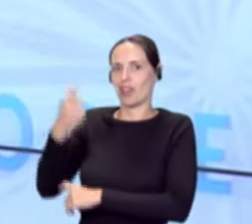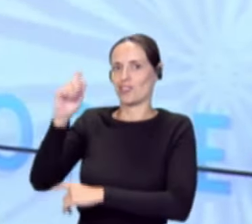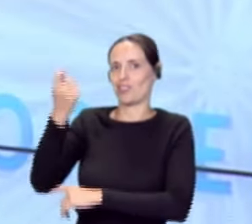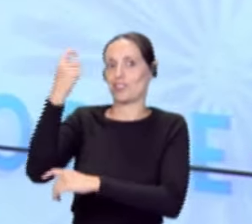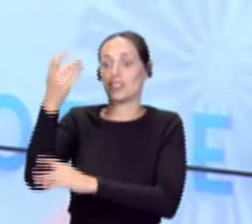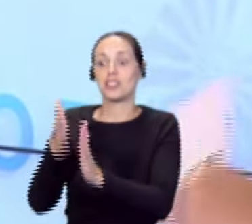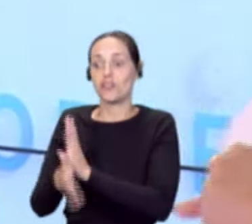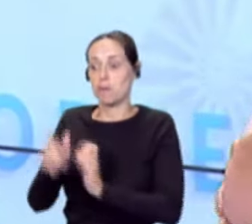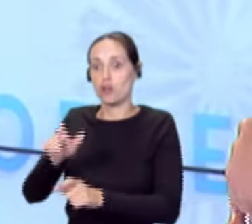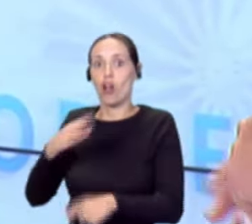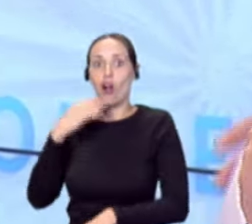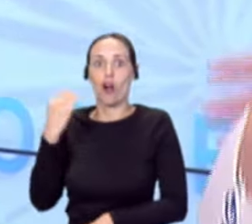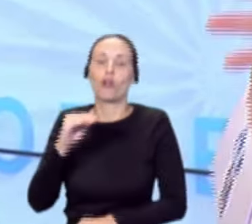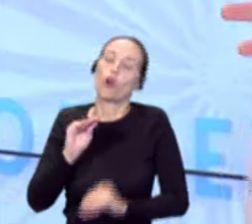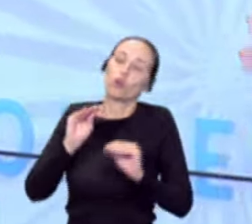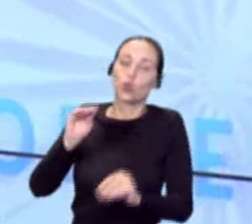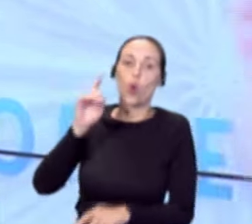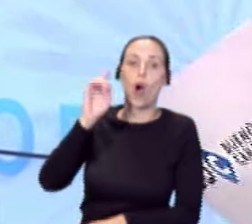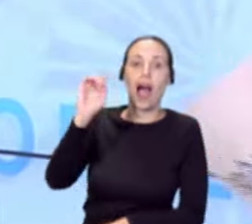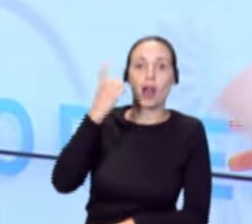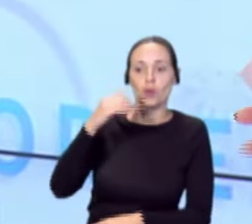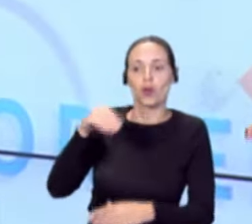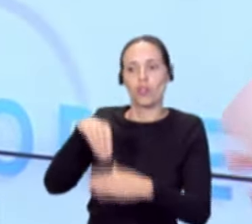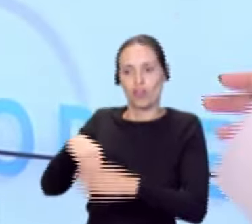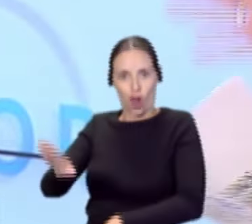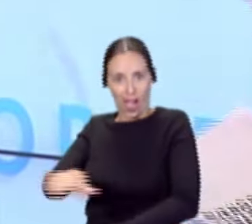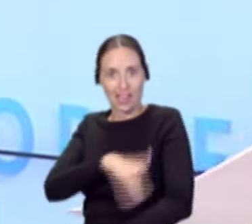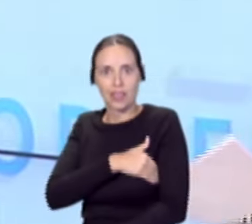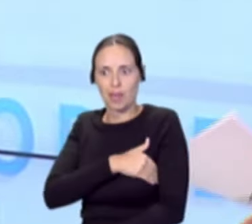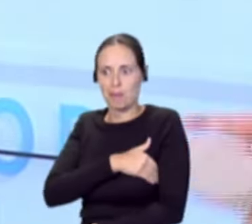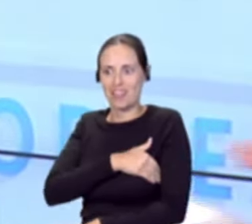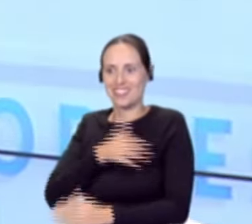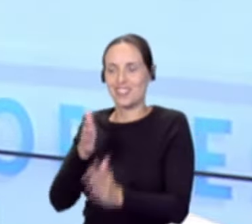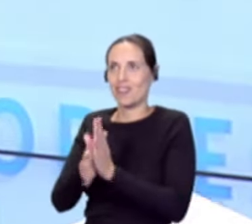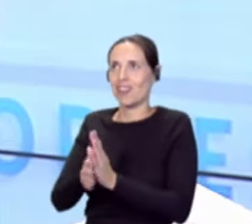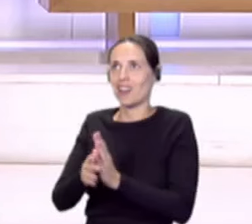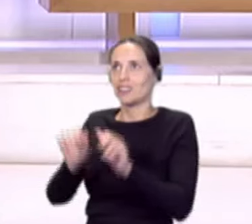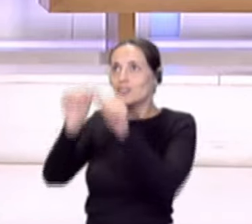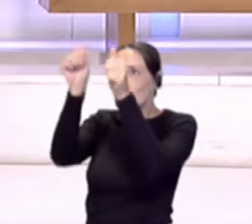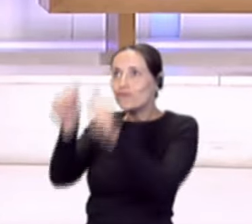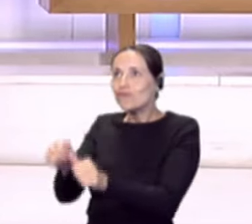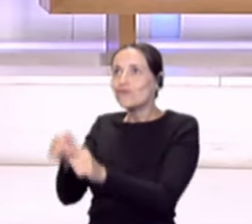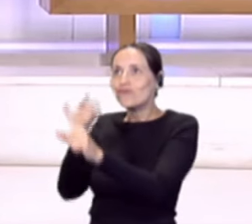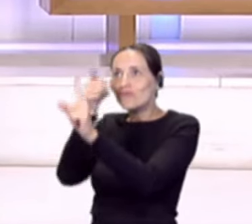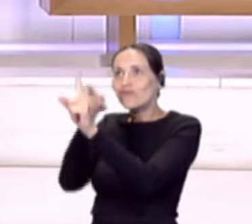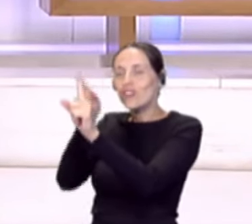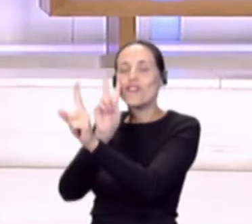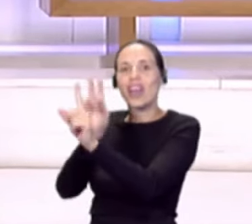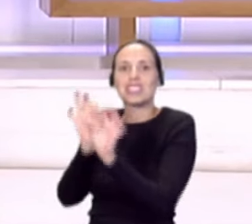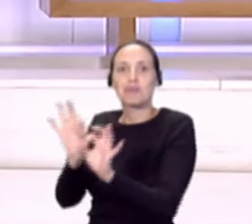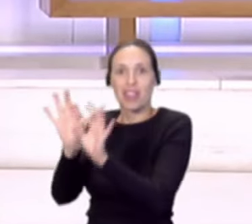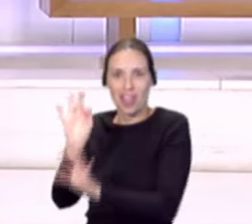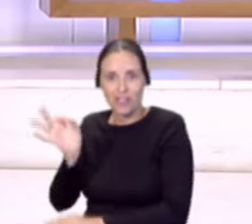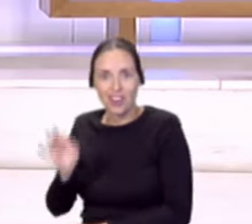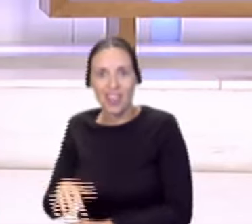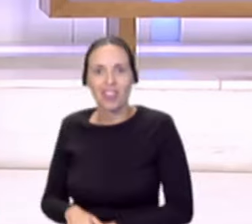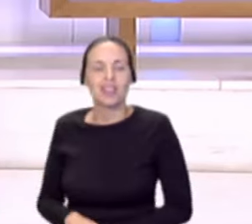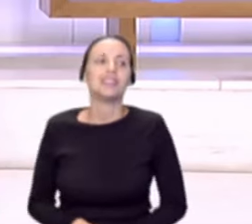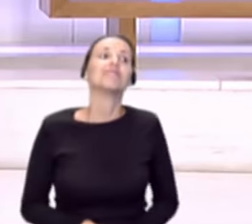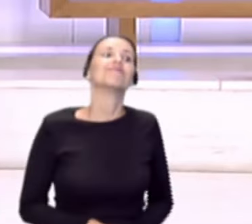alumnos que tienes en Kizuna Academy, bueno, también es perfecto, es una cosa muy especial tenerte a ti como entrenadora. Sobre todo porque